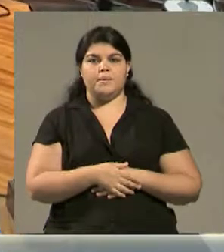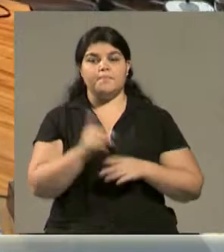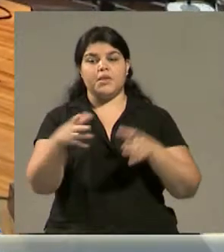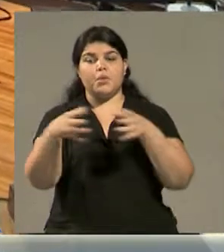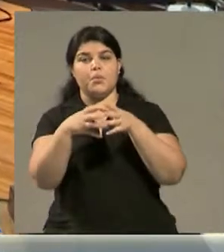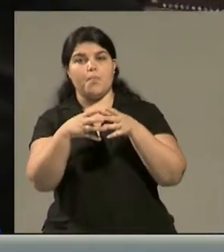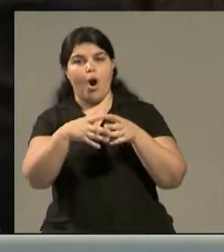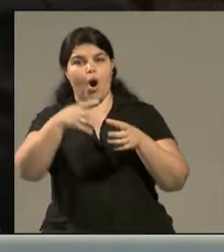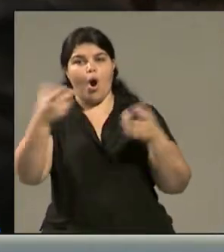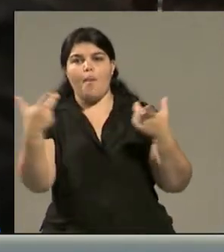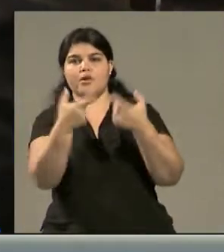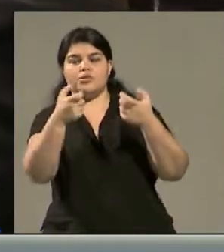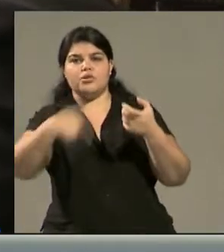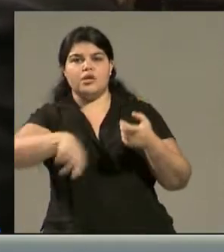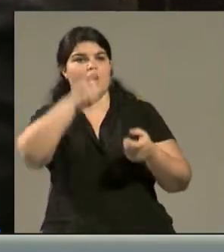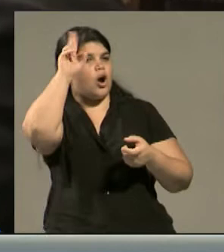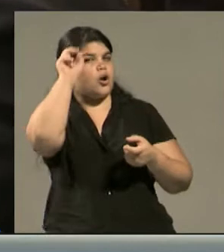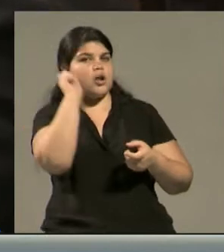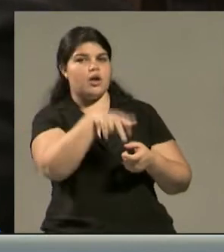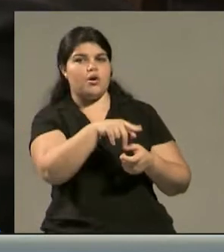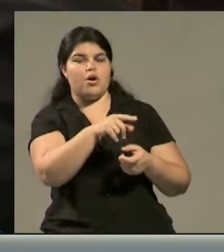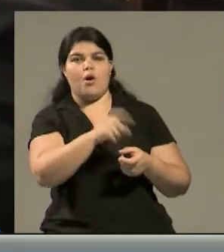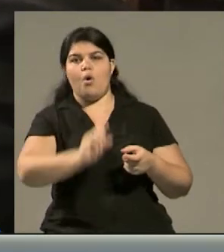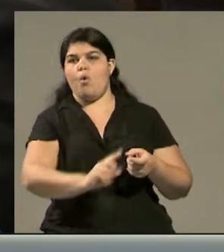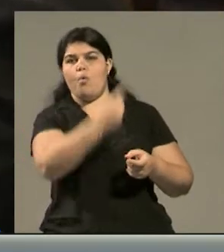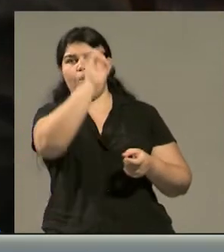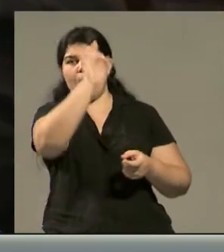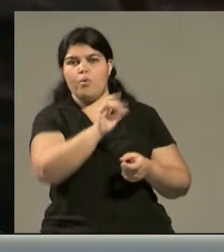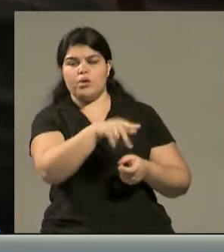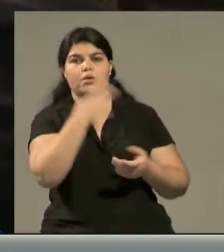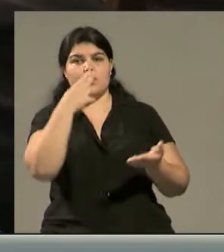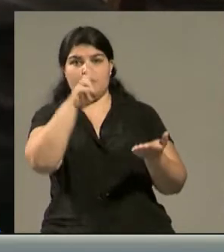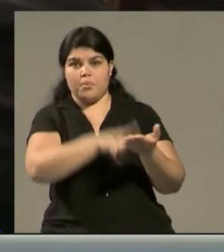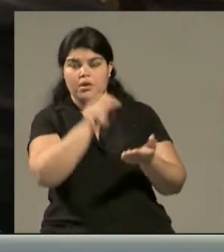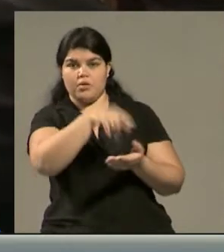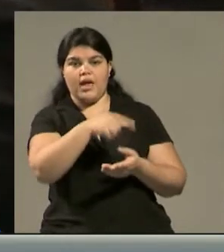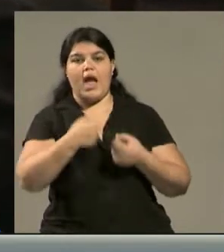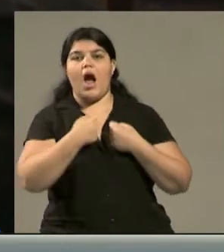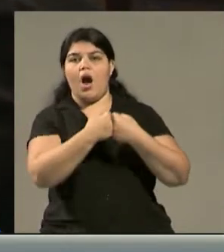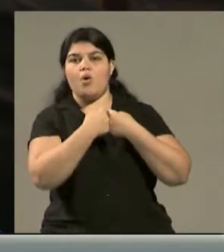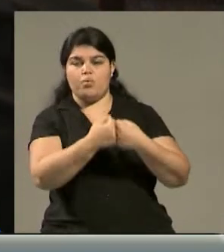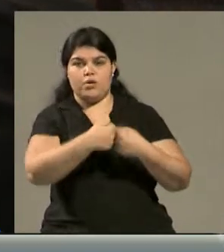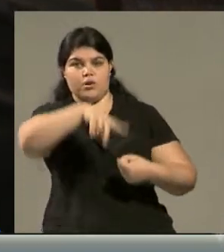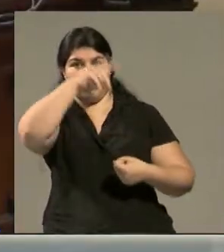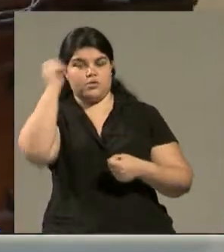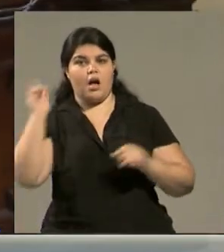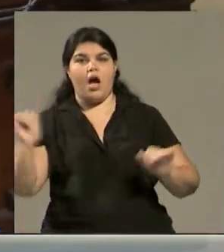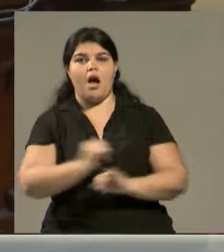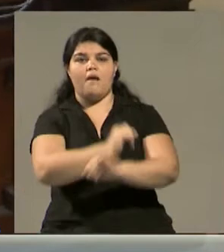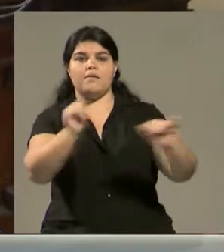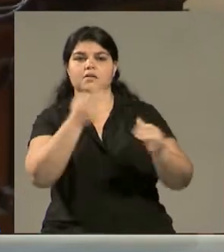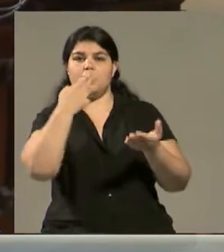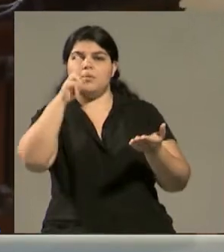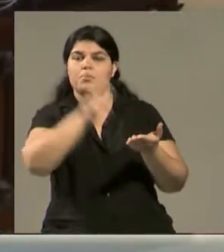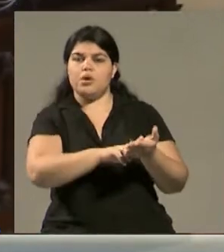oposición, Cornejo ha resignado la autonomía fiscal a firmar un acuerdo en el que desde la Nación se le fijarían las alícuotas de los